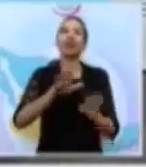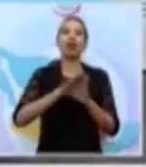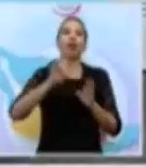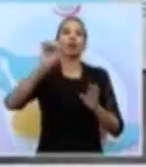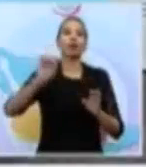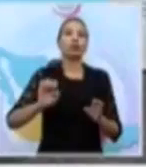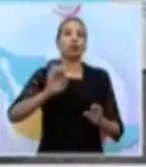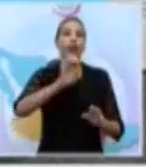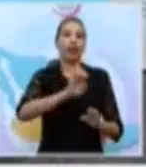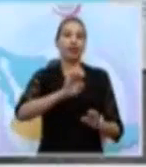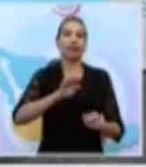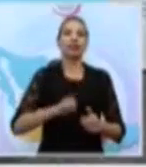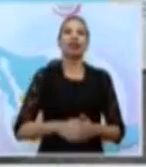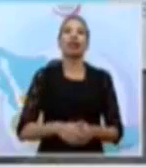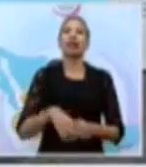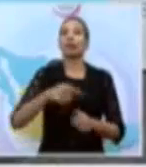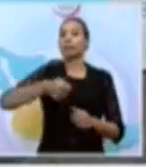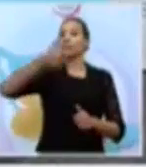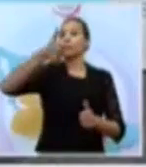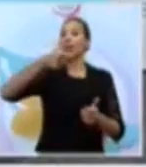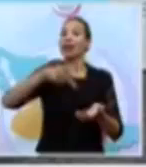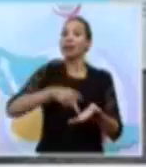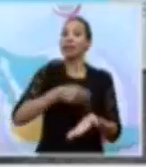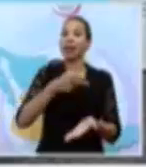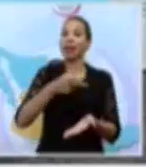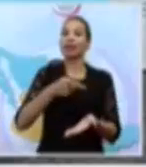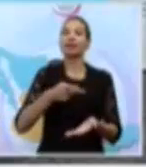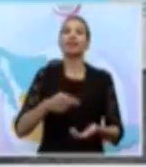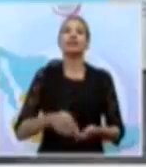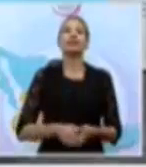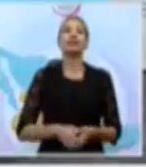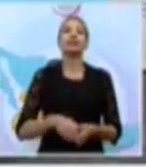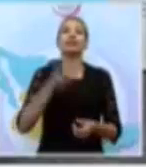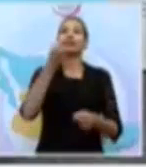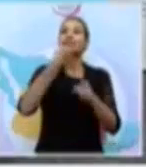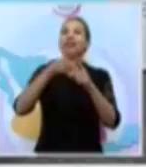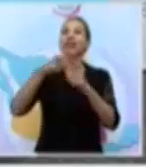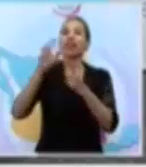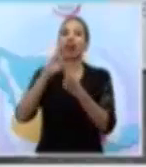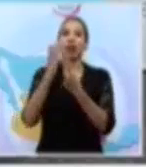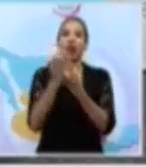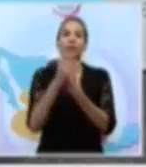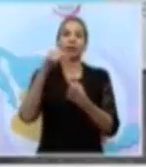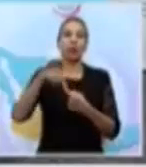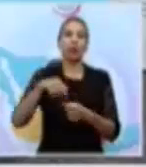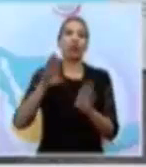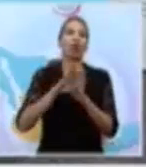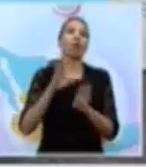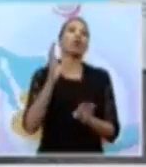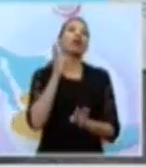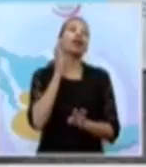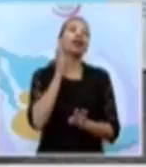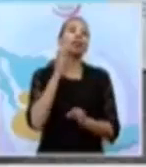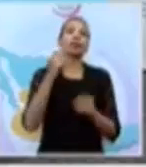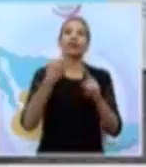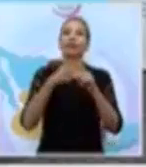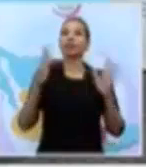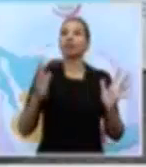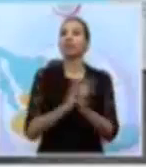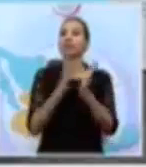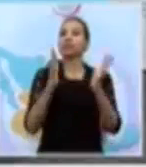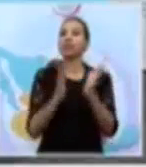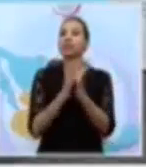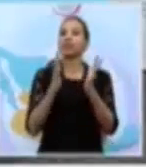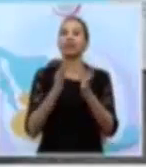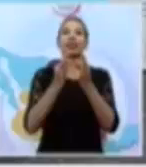Sur-Sureste. Por primera ocasión, tantas comisiones de esta Cámara participan en la